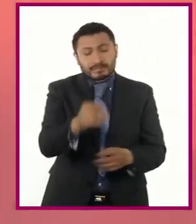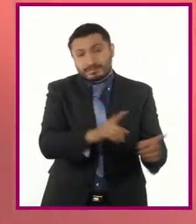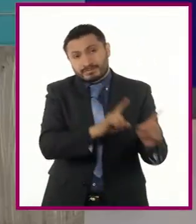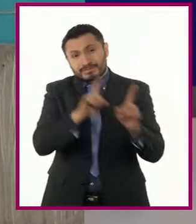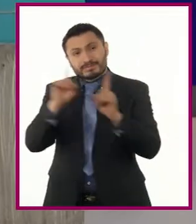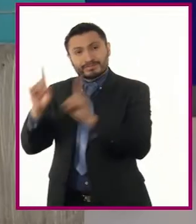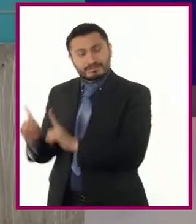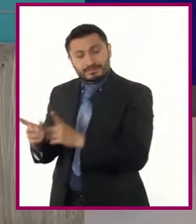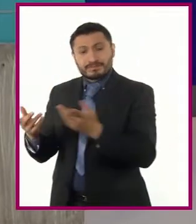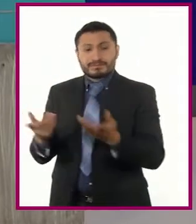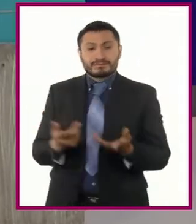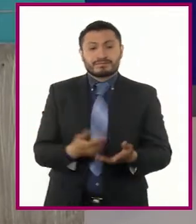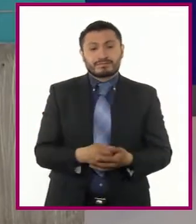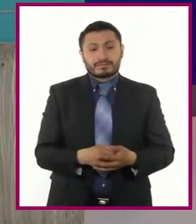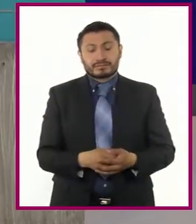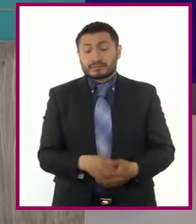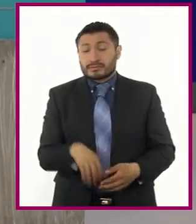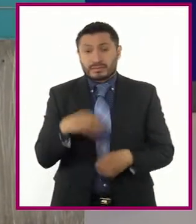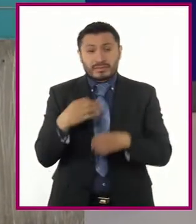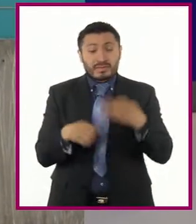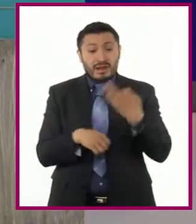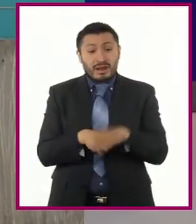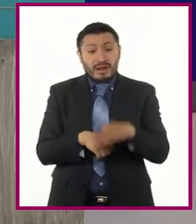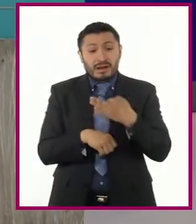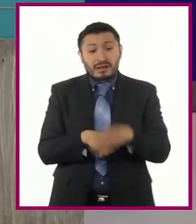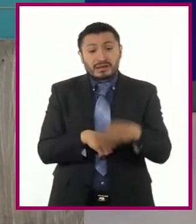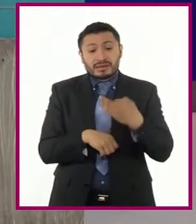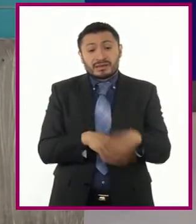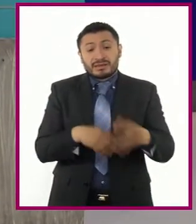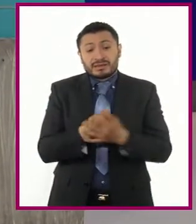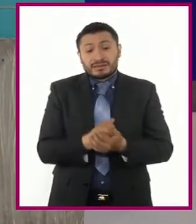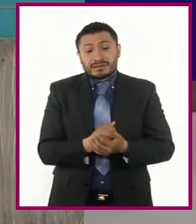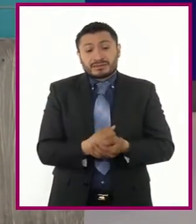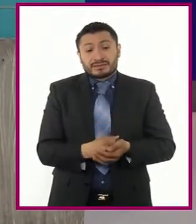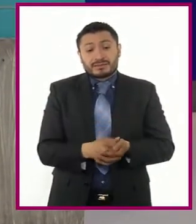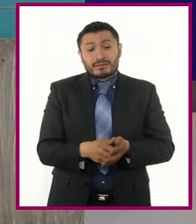acá! Mientras tanto,